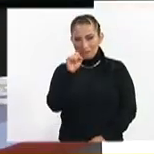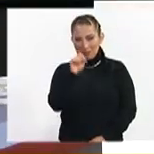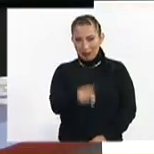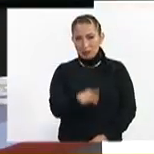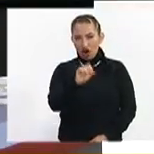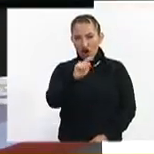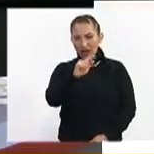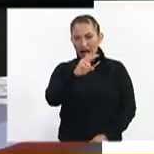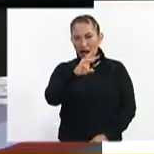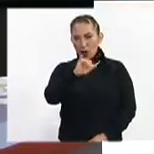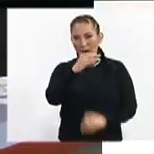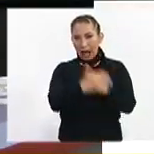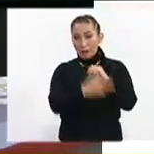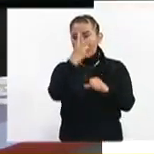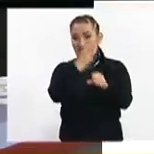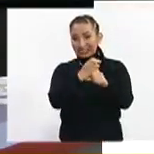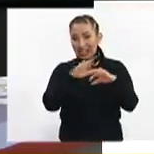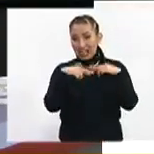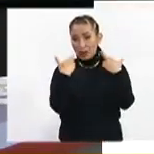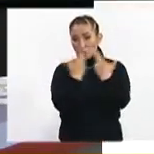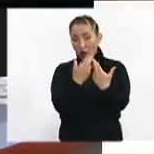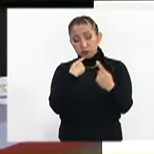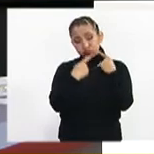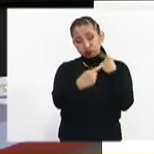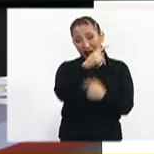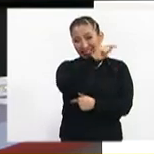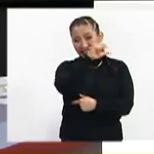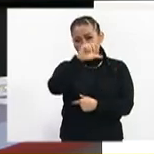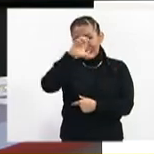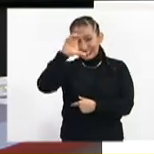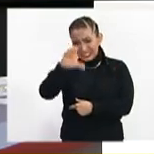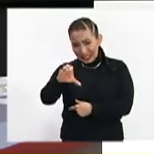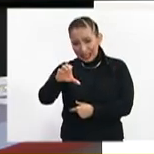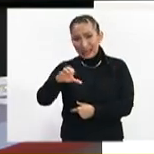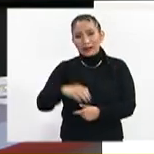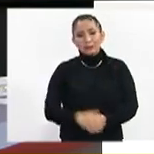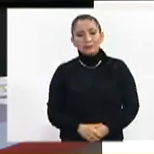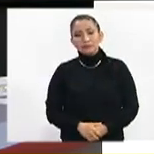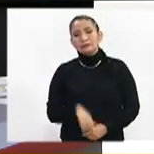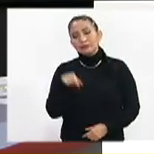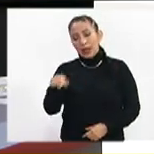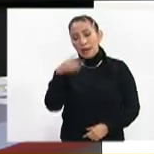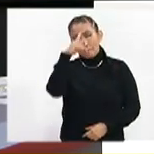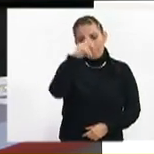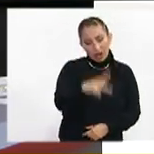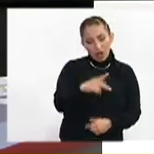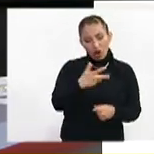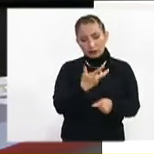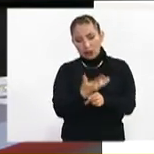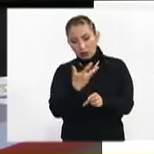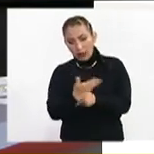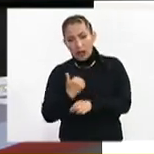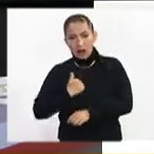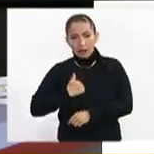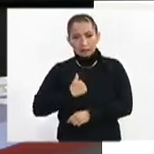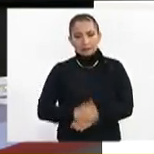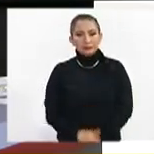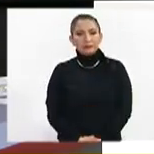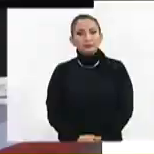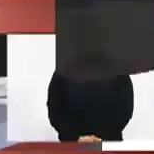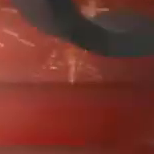Precisamente en Ottawa, Canadá, concluyó la tercera ronda de renegociación del Tratado de Libre Comercio de América del Norte entre México, Estados Unidos y